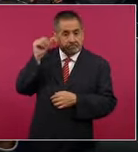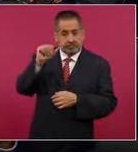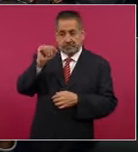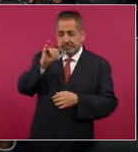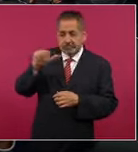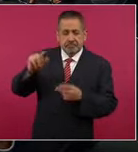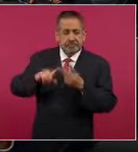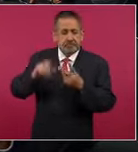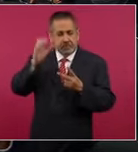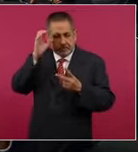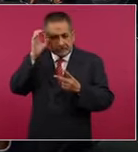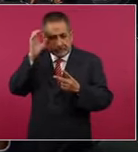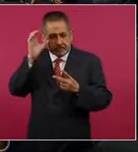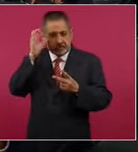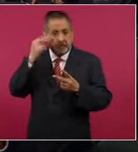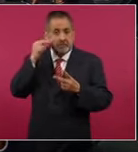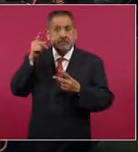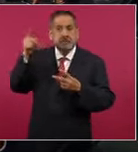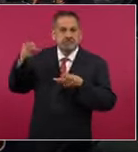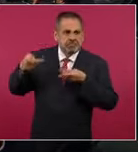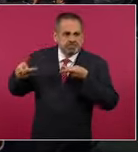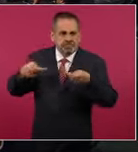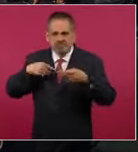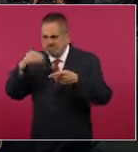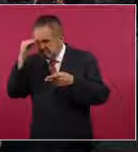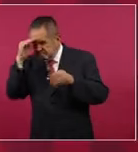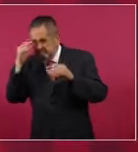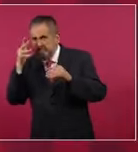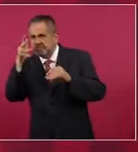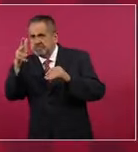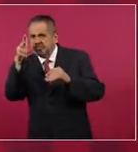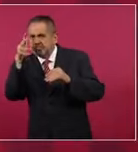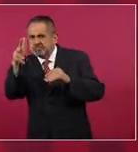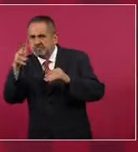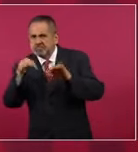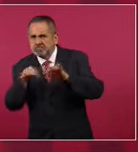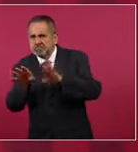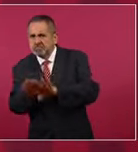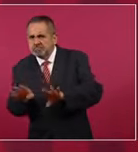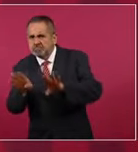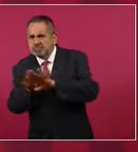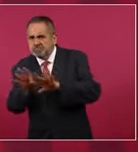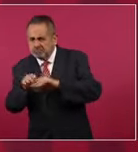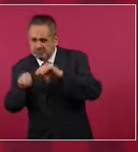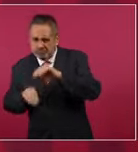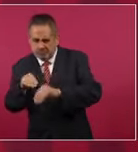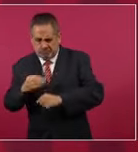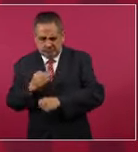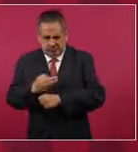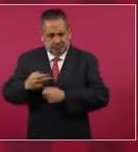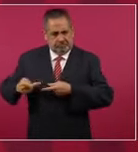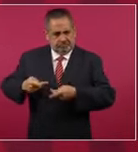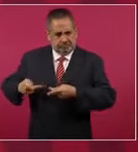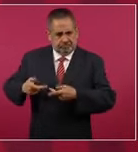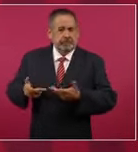en China en especial, planean hacia adelante. Ya saben